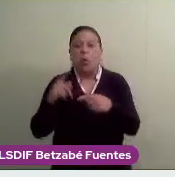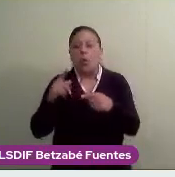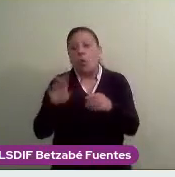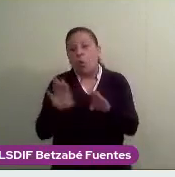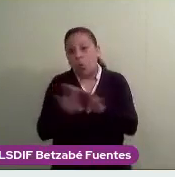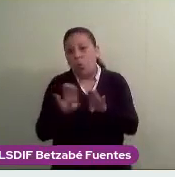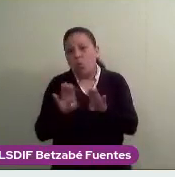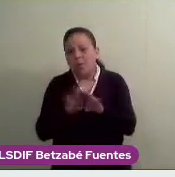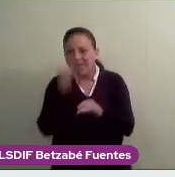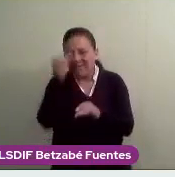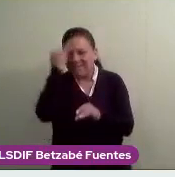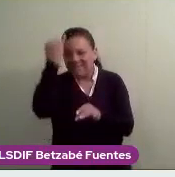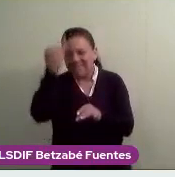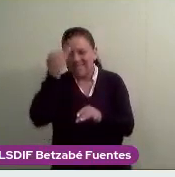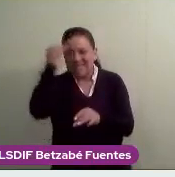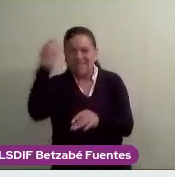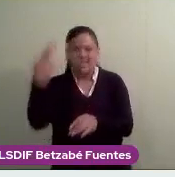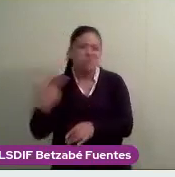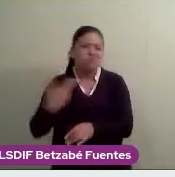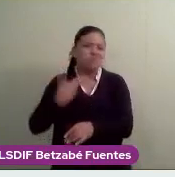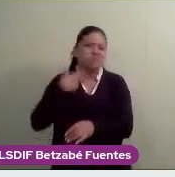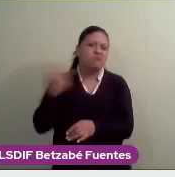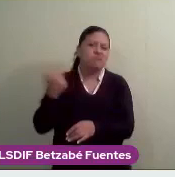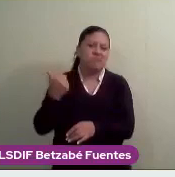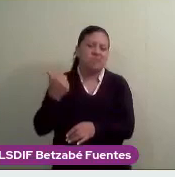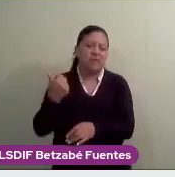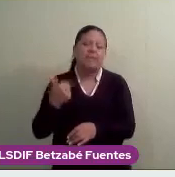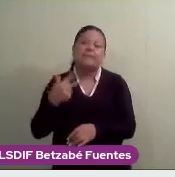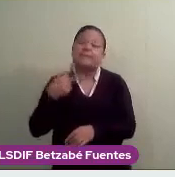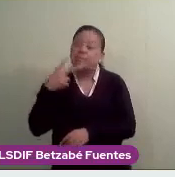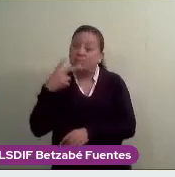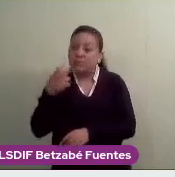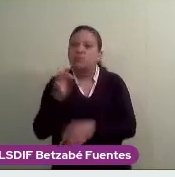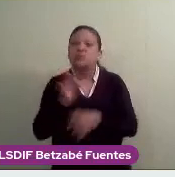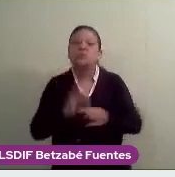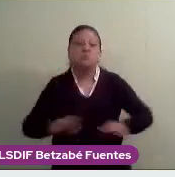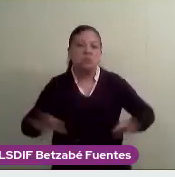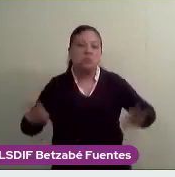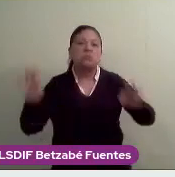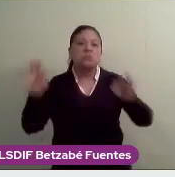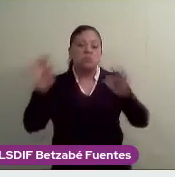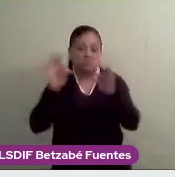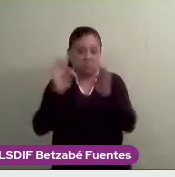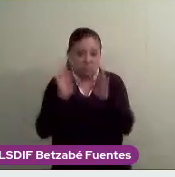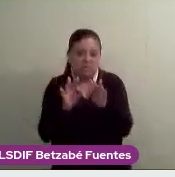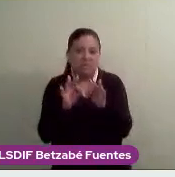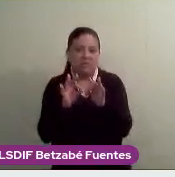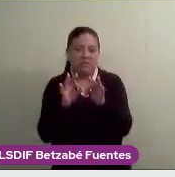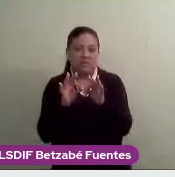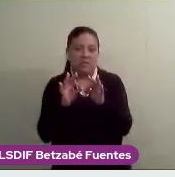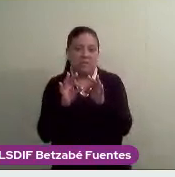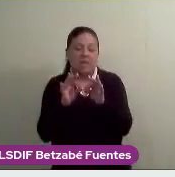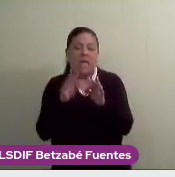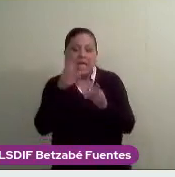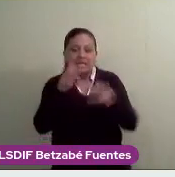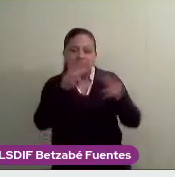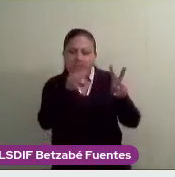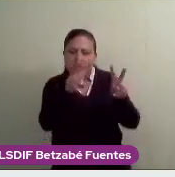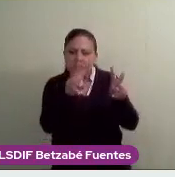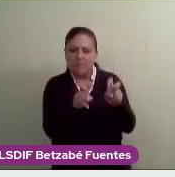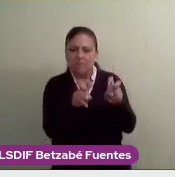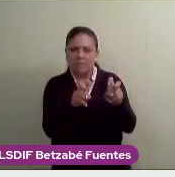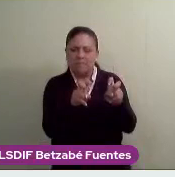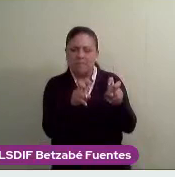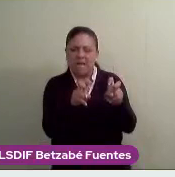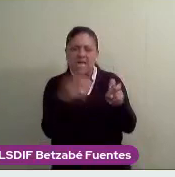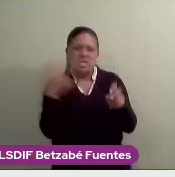bien importante hablarlo, es importante, haciendo un pequeño paréntesis, hablar del suicidio, hablar de